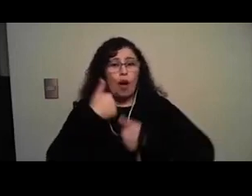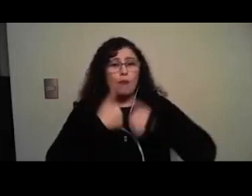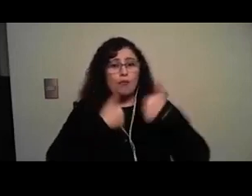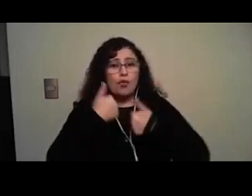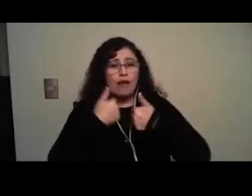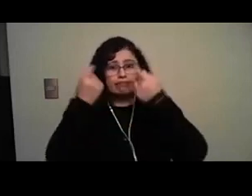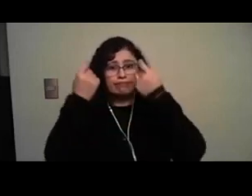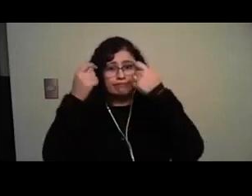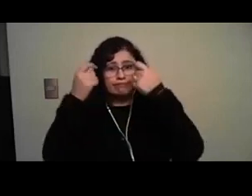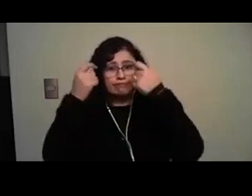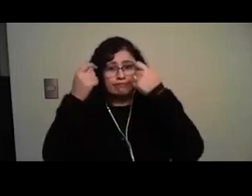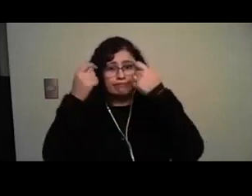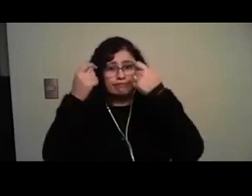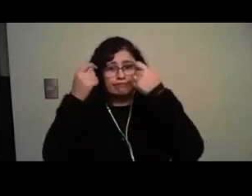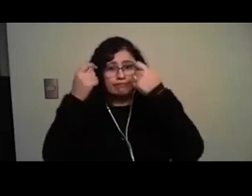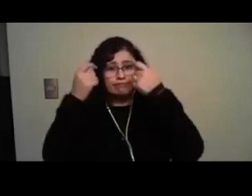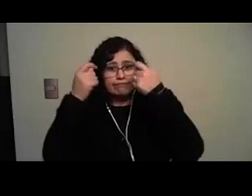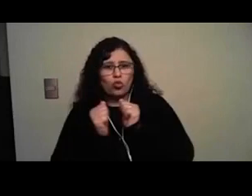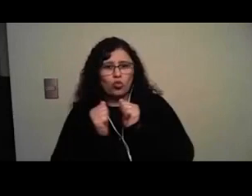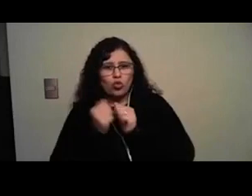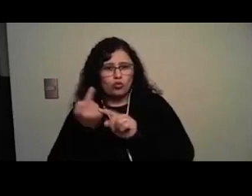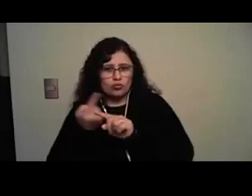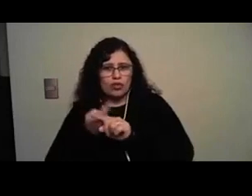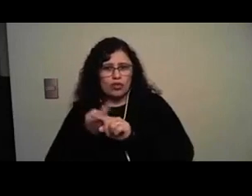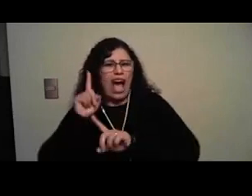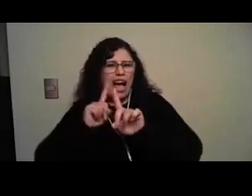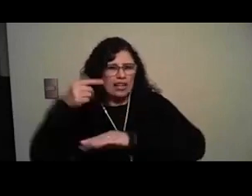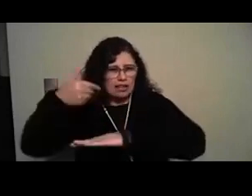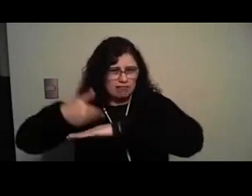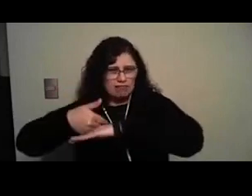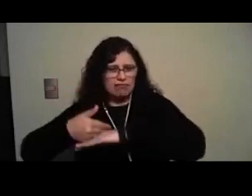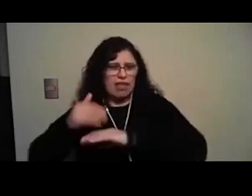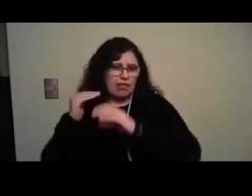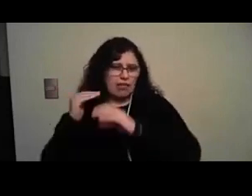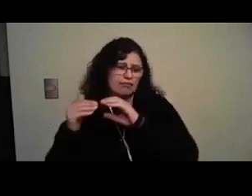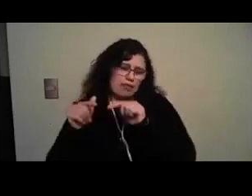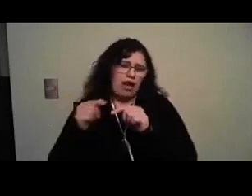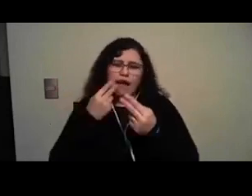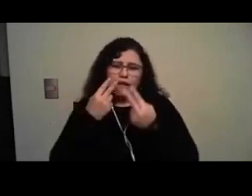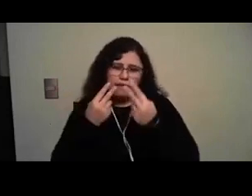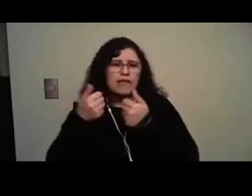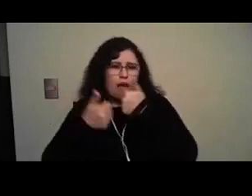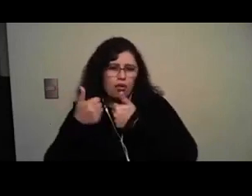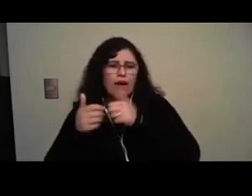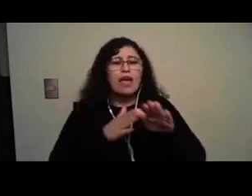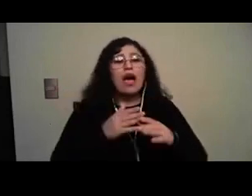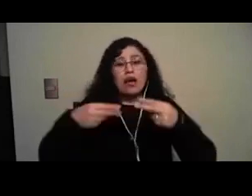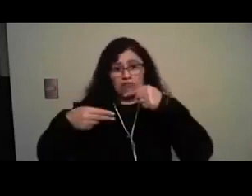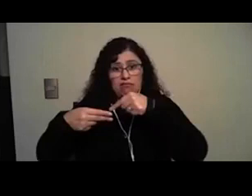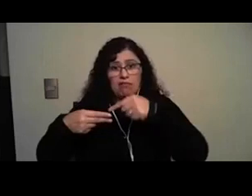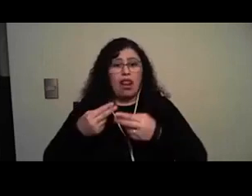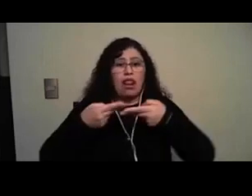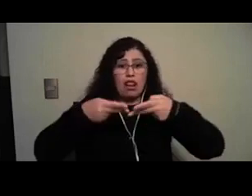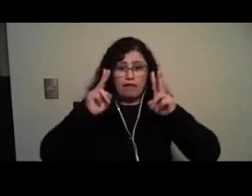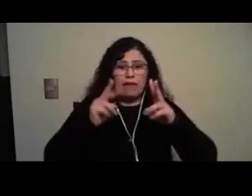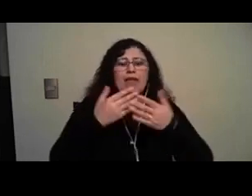han solicitado, ¿ya? Ya. Entonces, ese bloque queda libre, ¿ya? Y la próxima semana ya voy a pedir